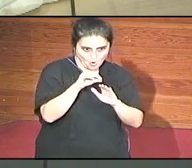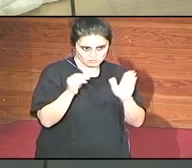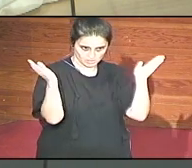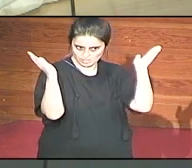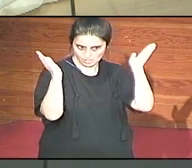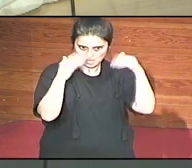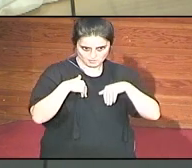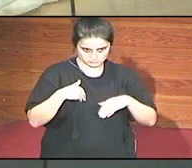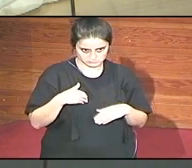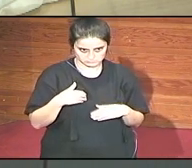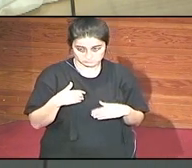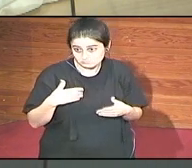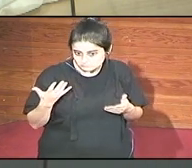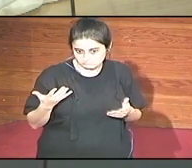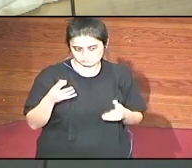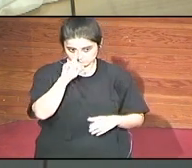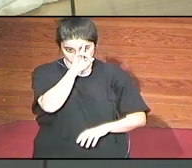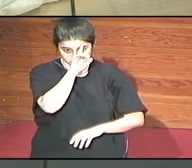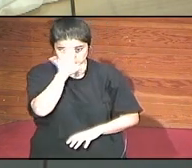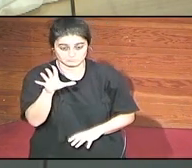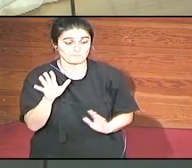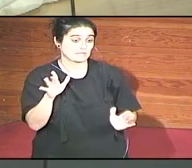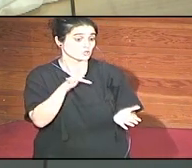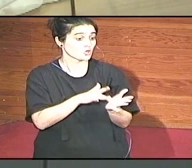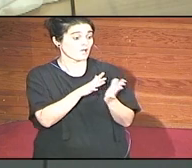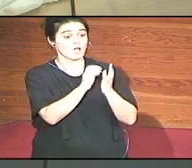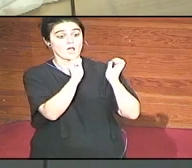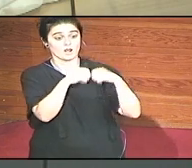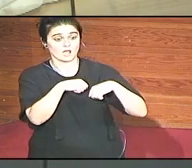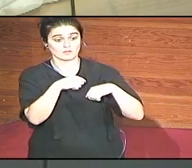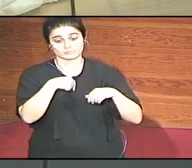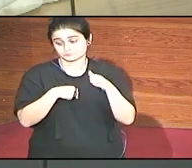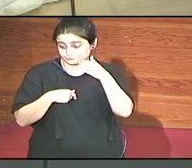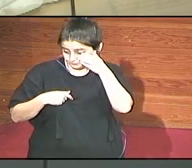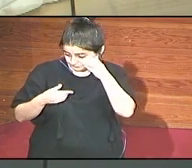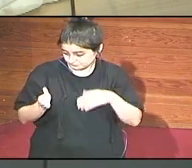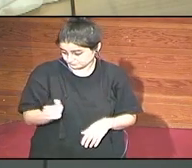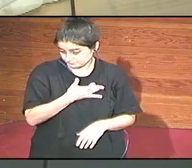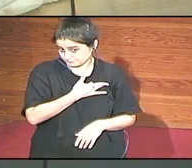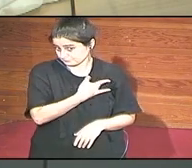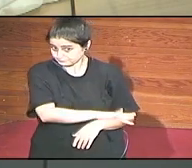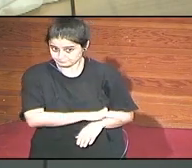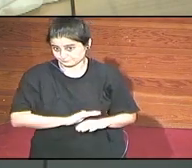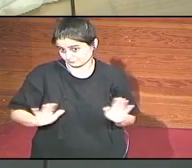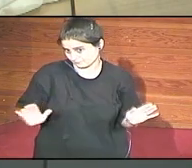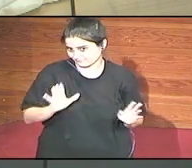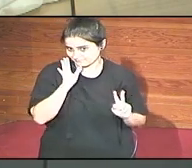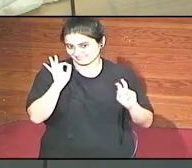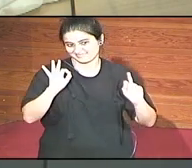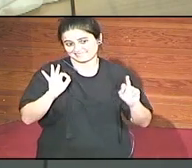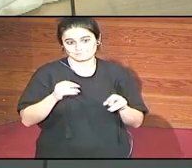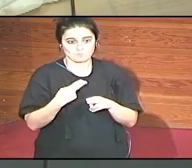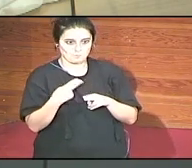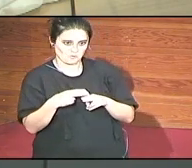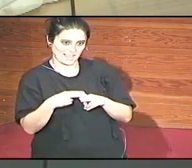clama al cielo pero como es un aliado pues termina hacia otro lado forma parte de la de la geopolítica mundiales